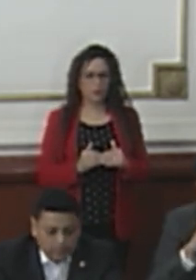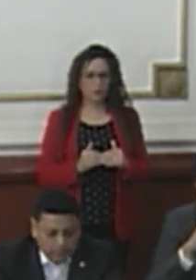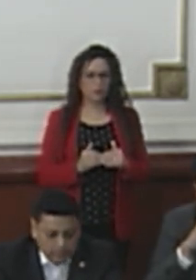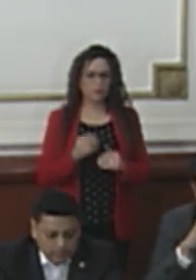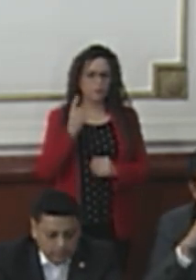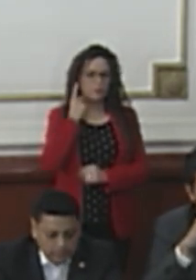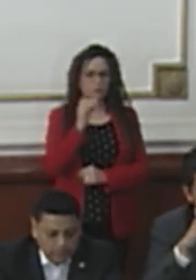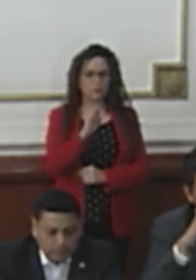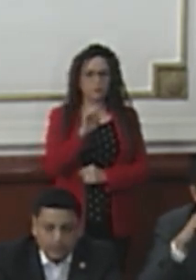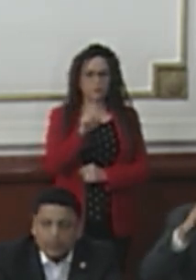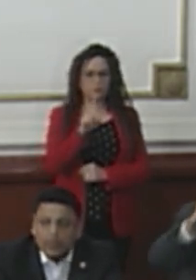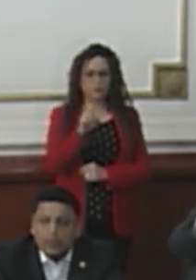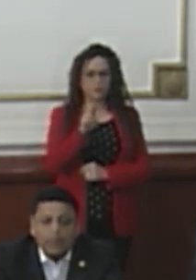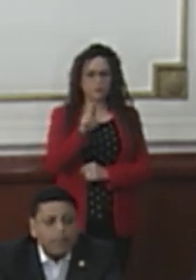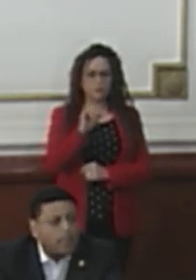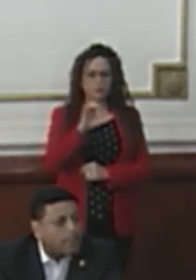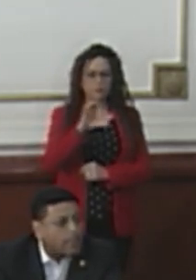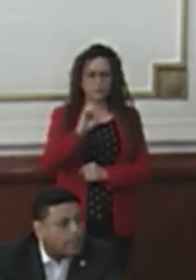Diputado Federico Chávez.